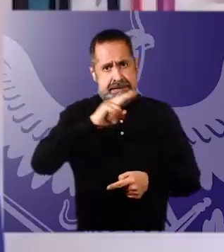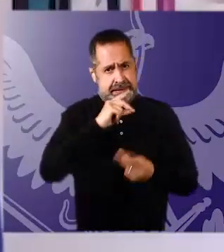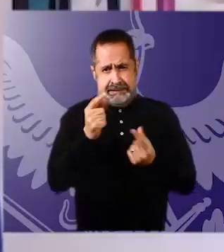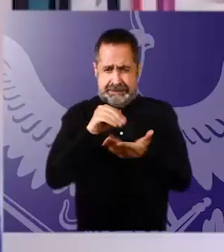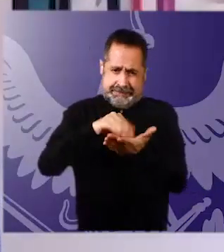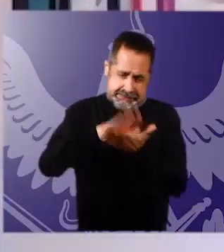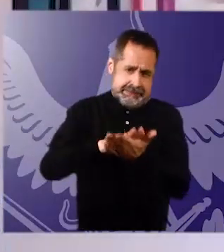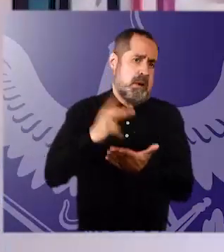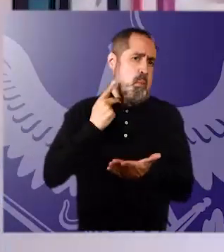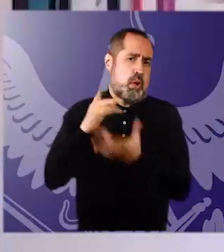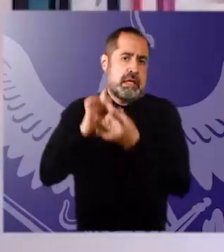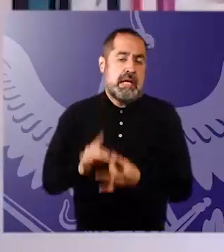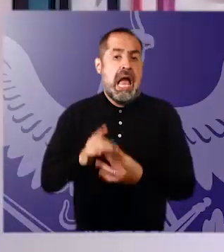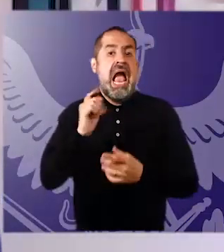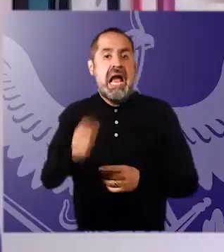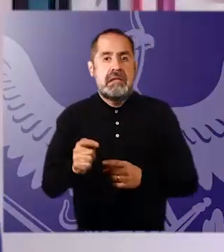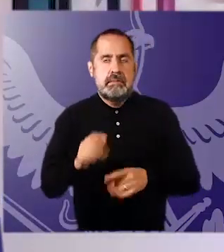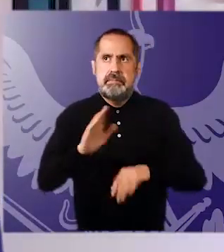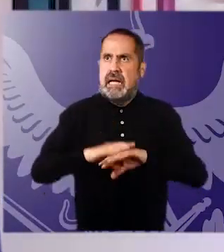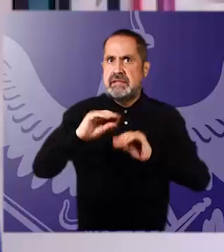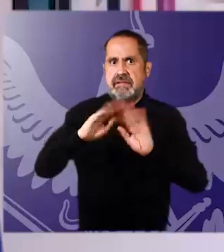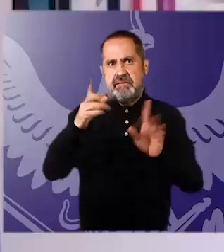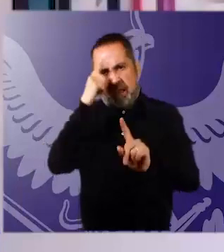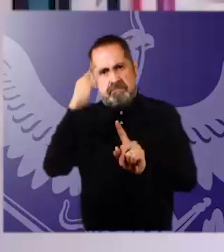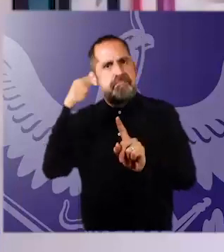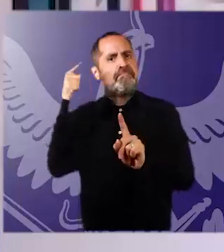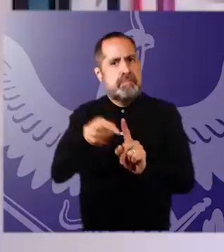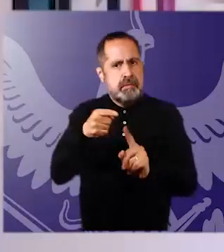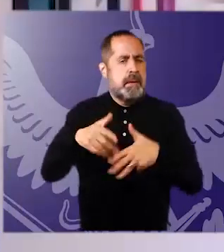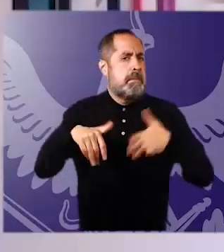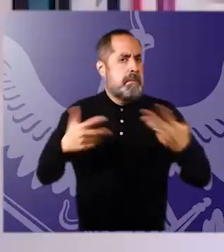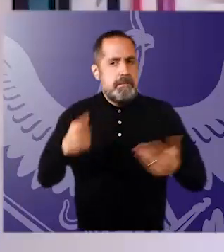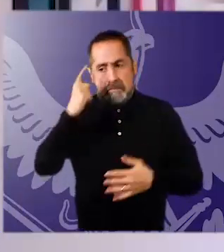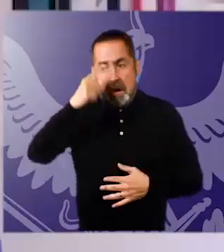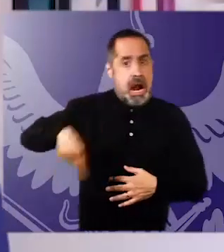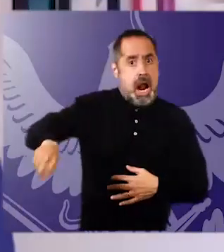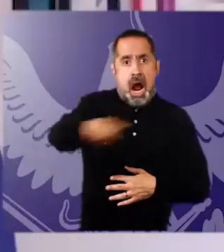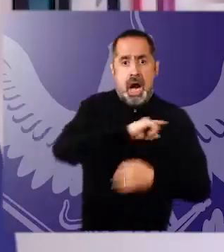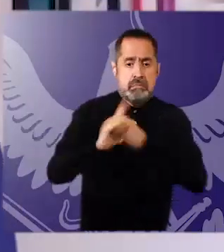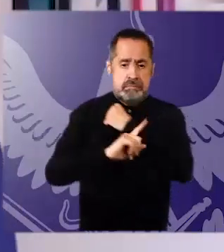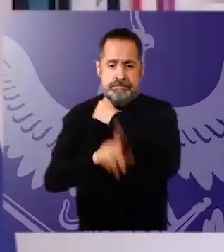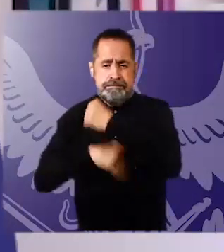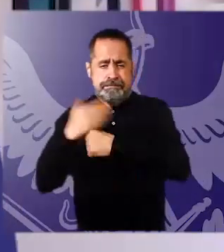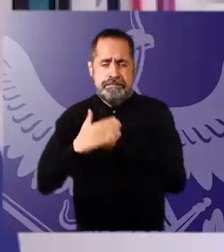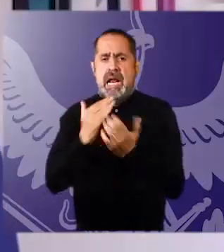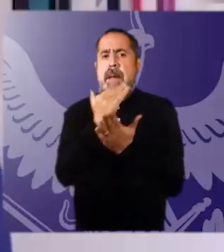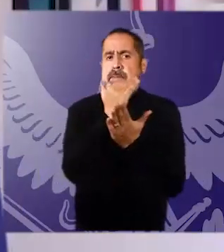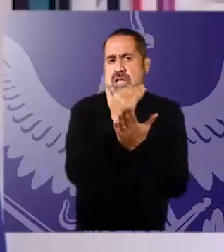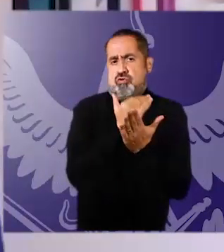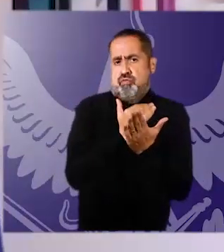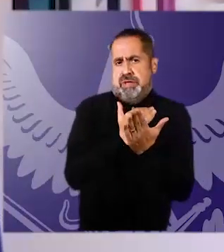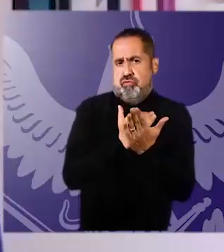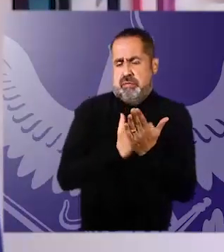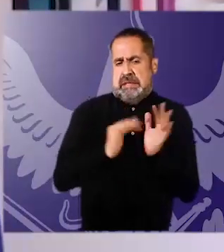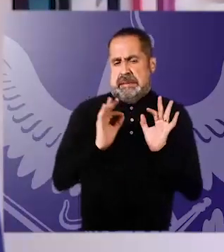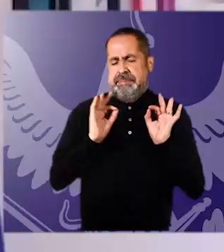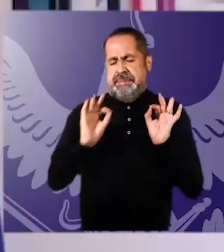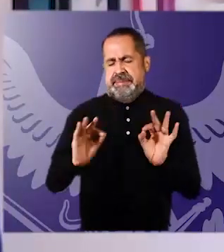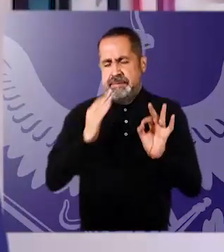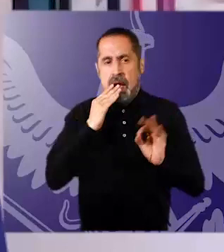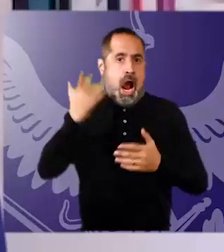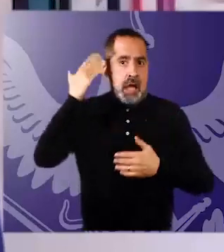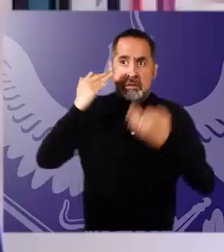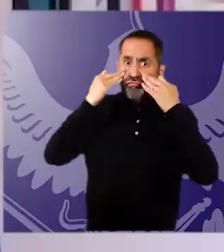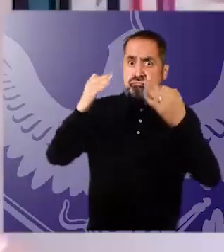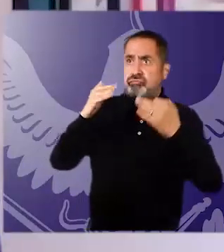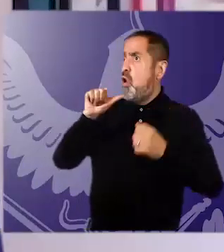mediano plazo y que se trata de una medida concreta que ayudará a reducir la maternidad temprana,